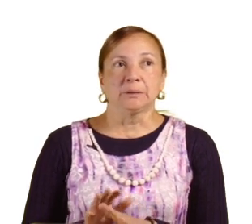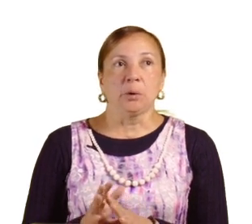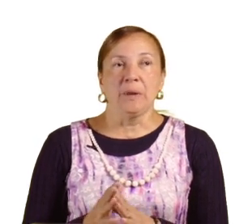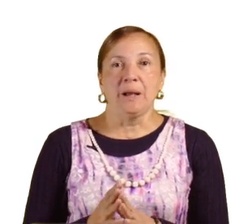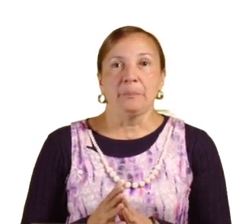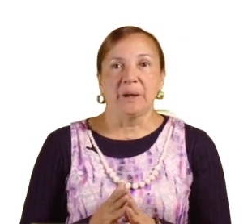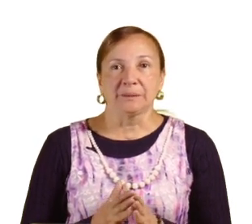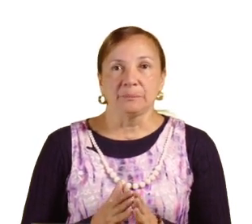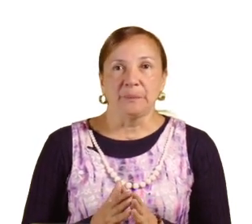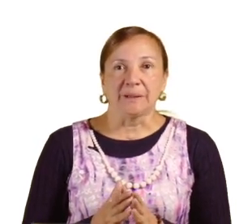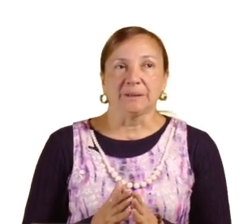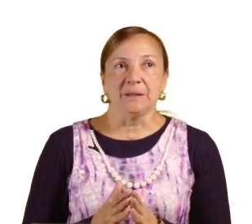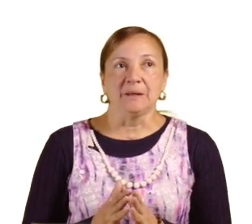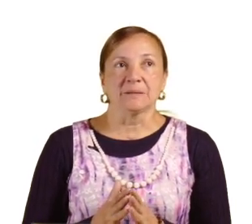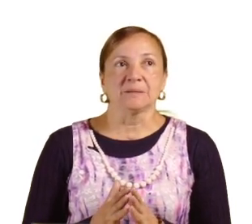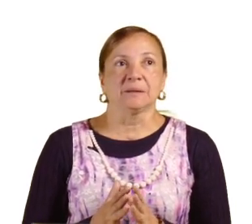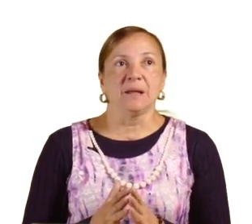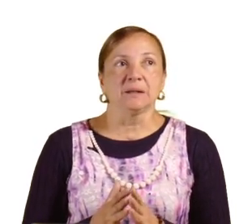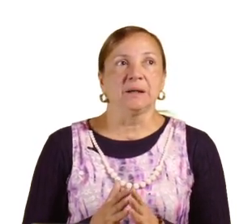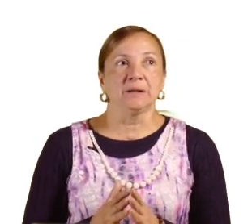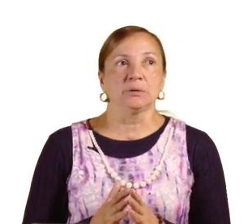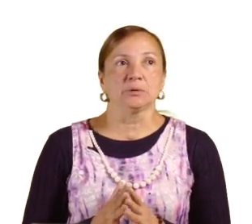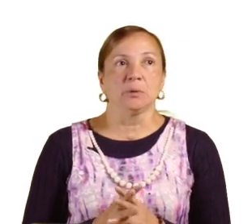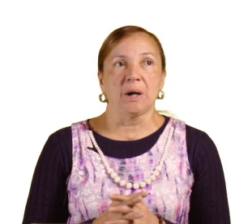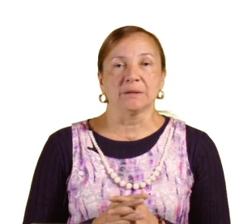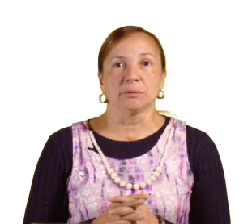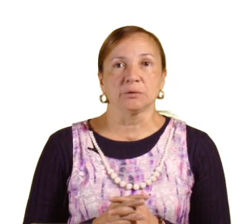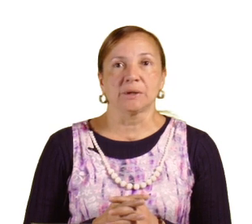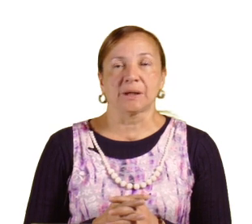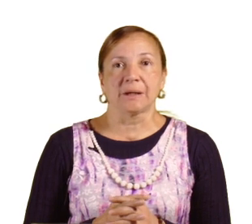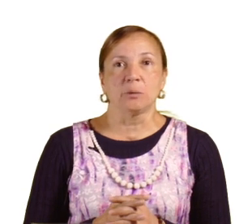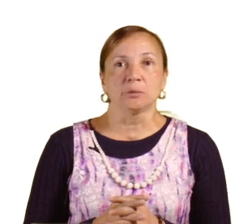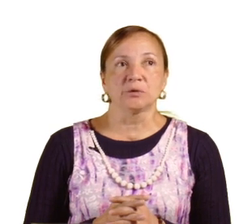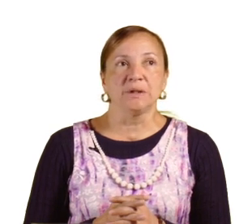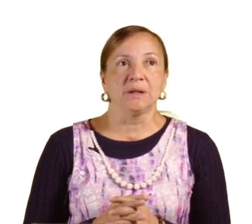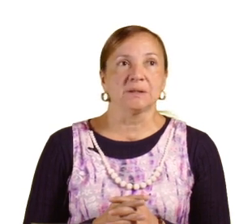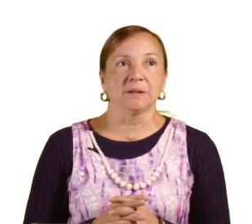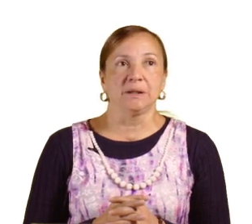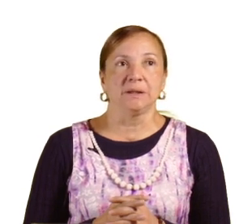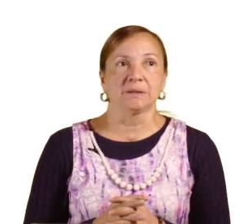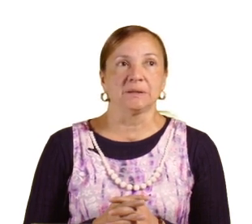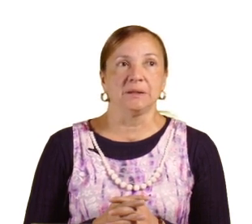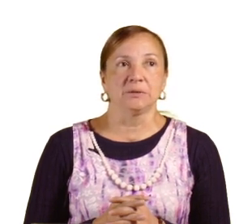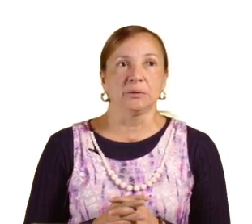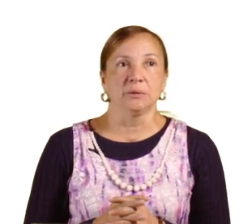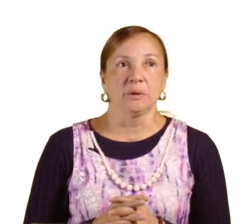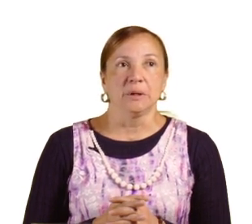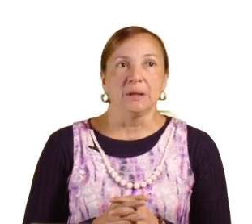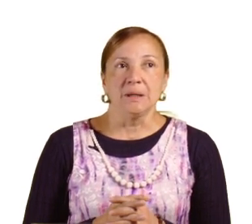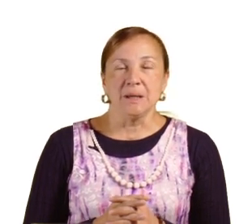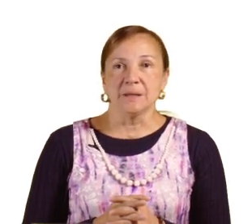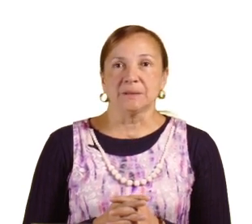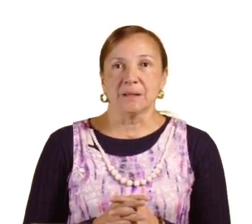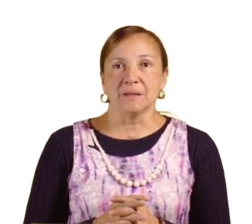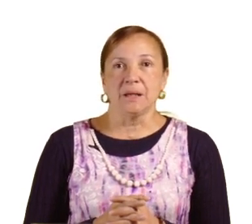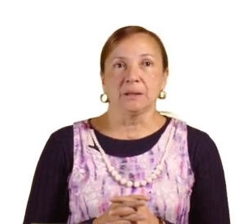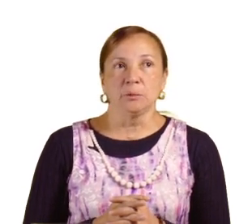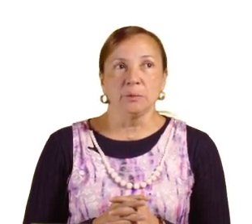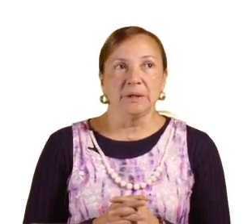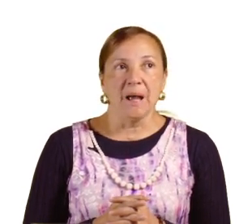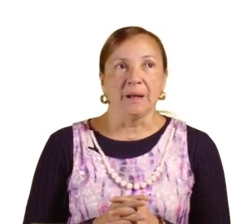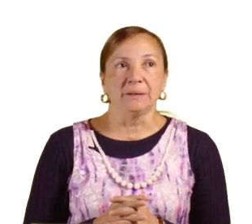muestra todas las partidas de ingresos o gastos reconocidas en el ejercicio y éstas